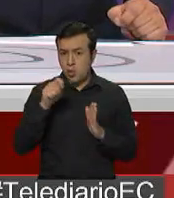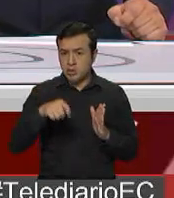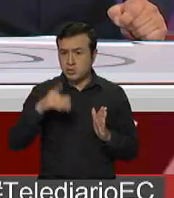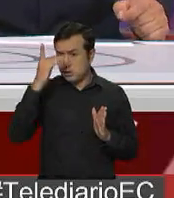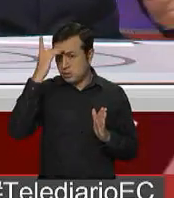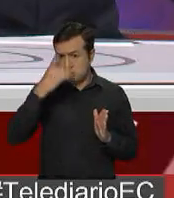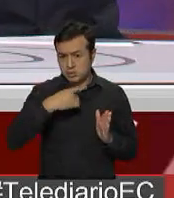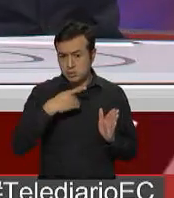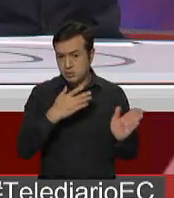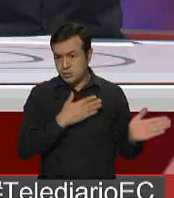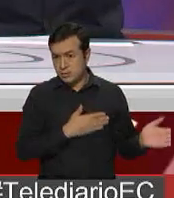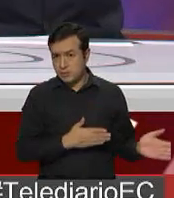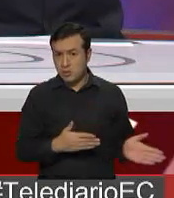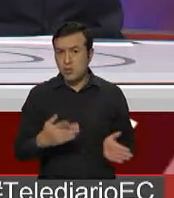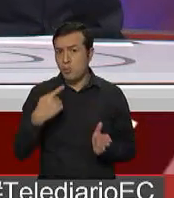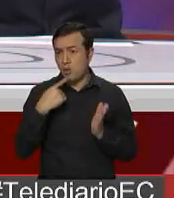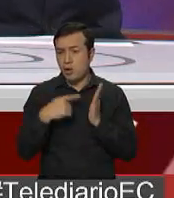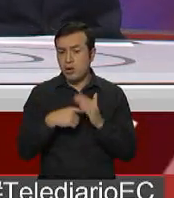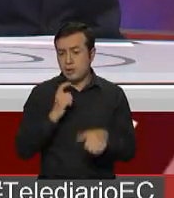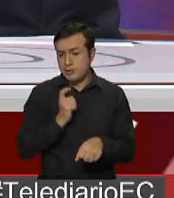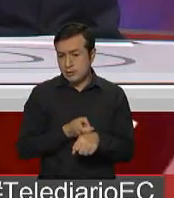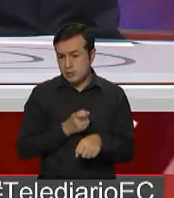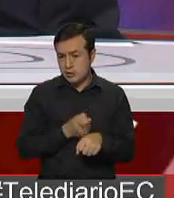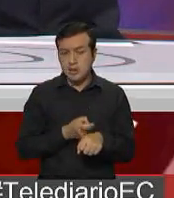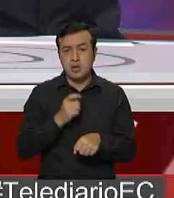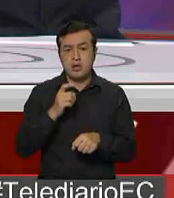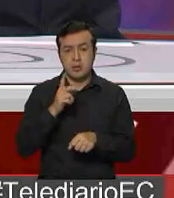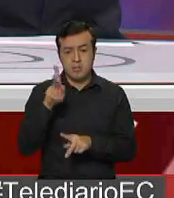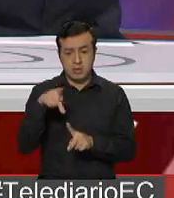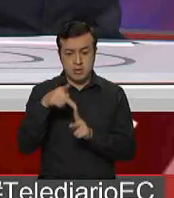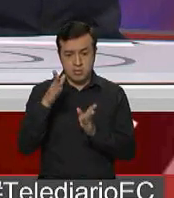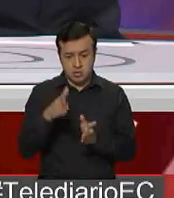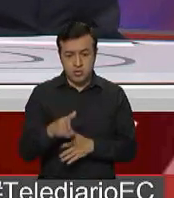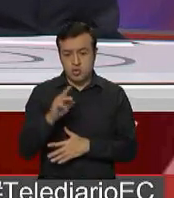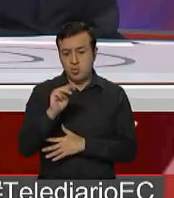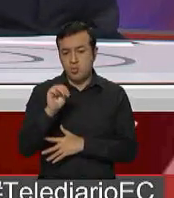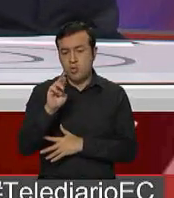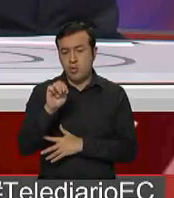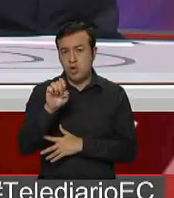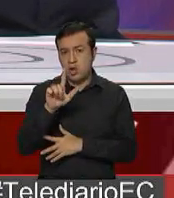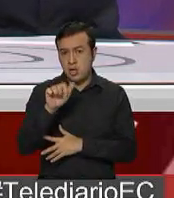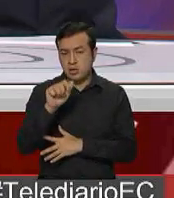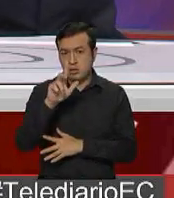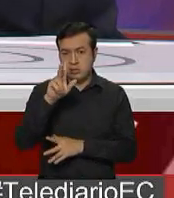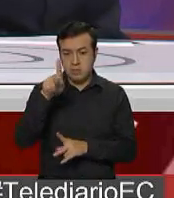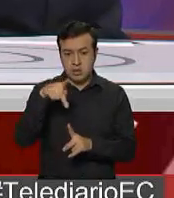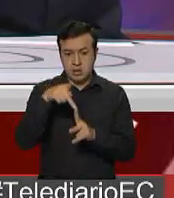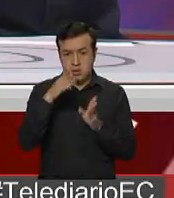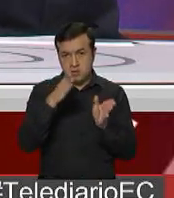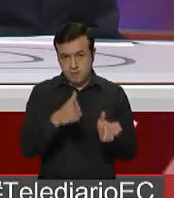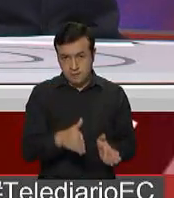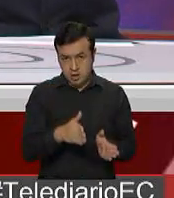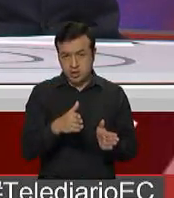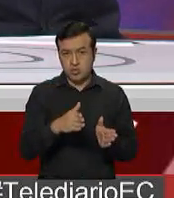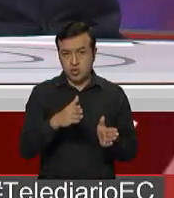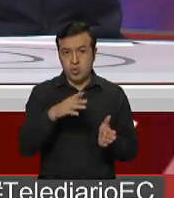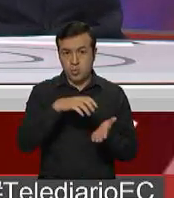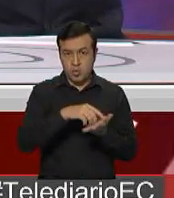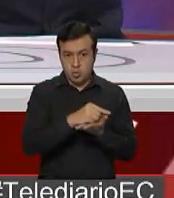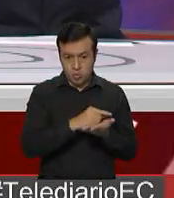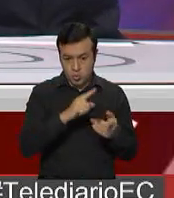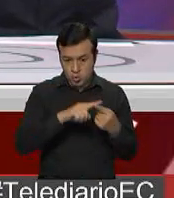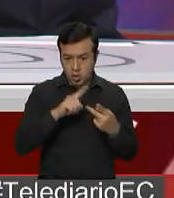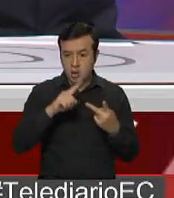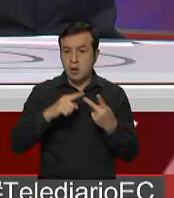decisiones que se han tomado en casos puntuales? Por ejemplo, Carlos Luis Morales, prefecto de la provincia del Guayas, el expresidente Abdalá Bucaram